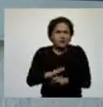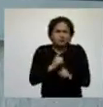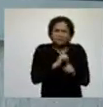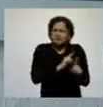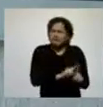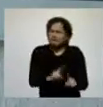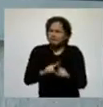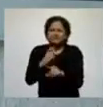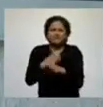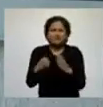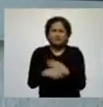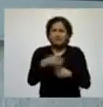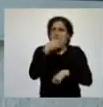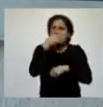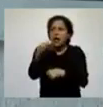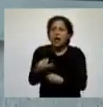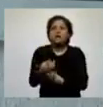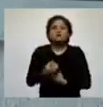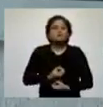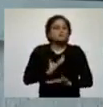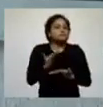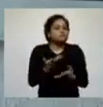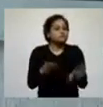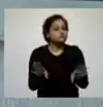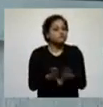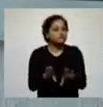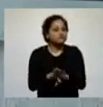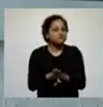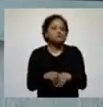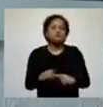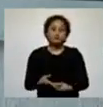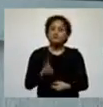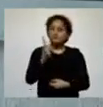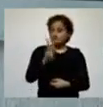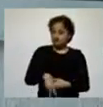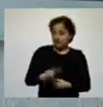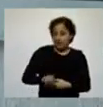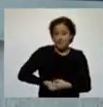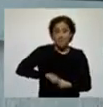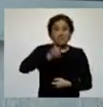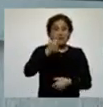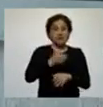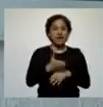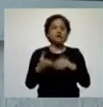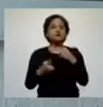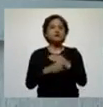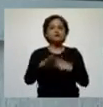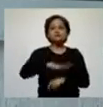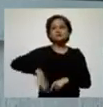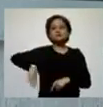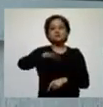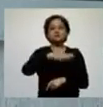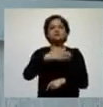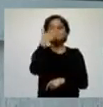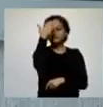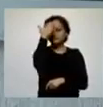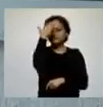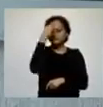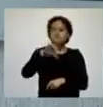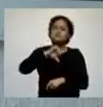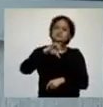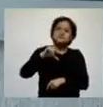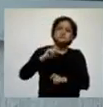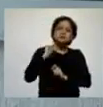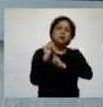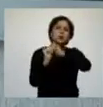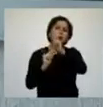para la sociedad. Entonces, es de los primeros instrumentos que conoce la humanidad. De ahí se fue